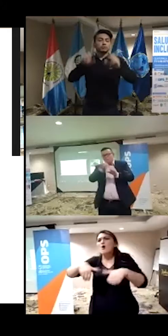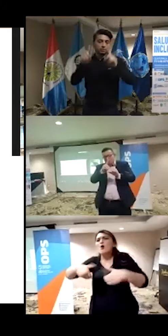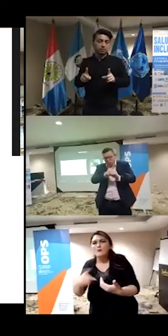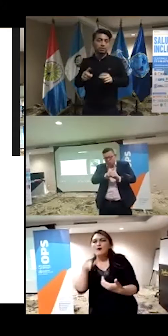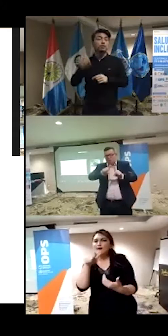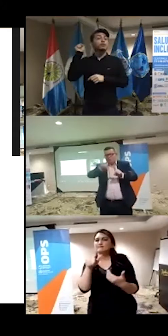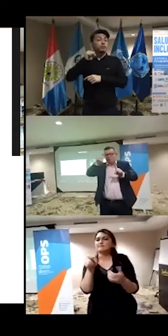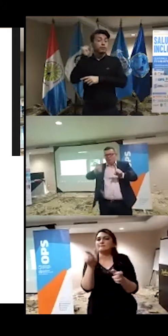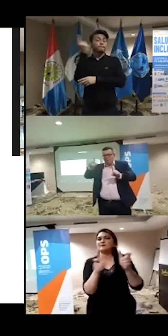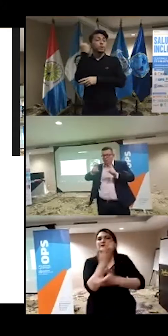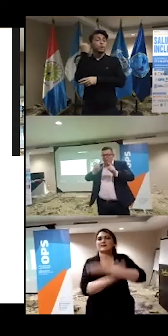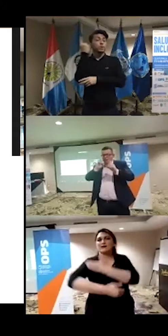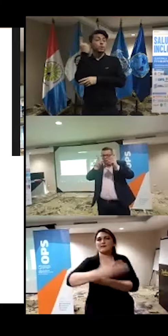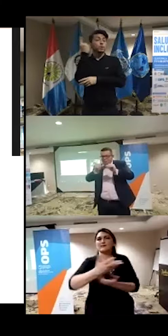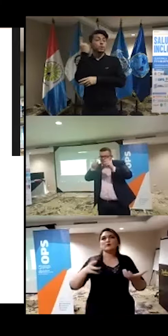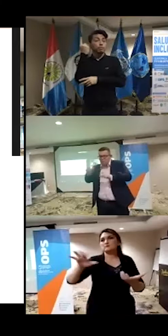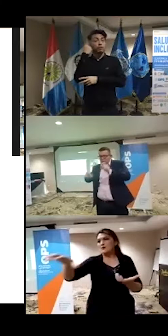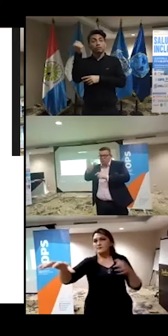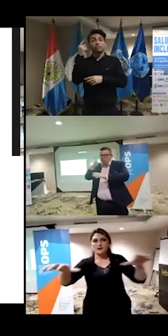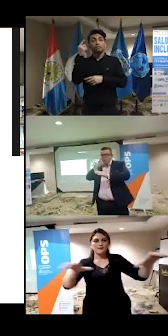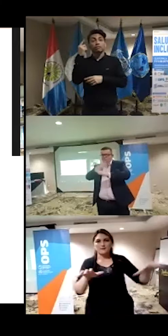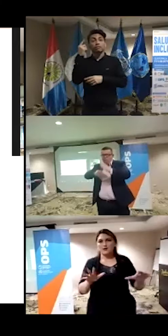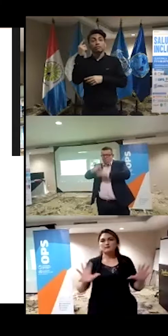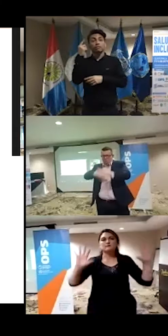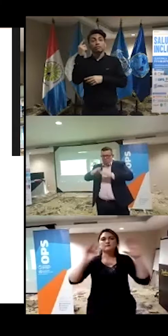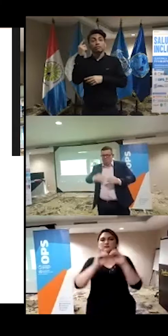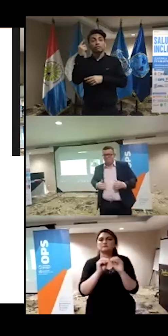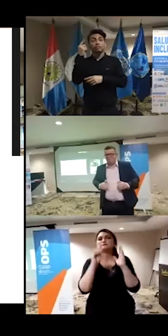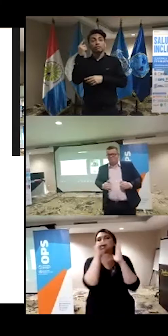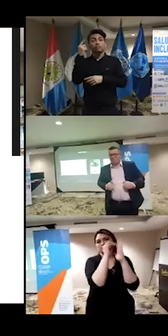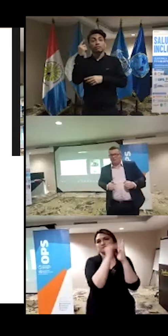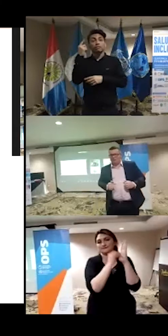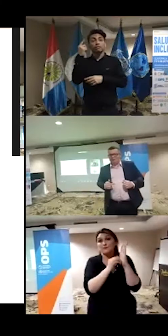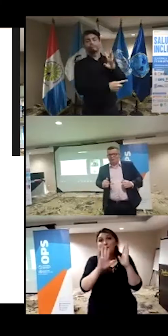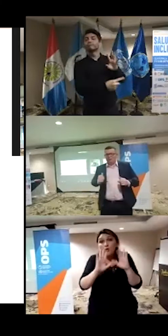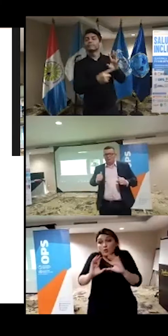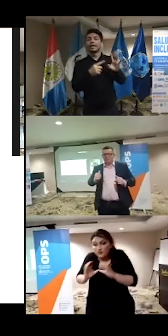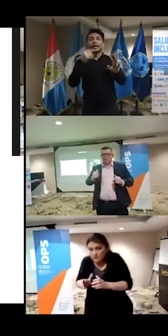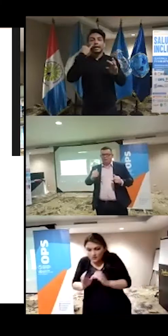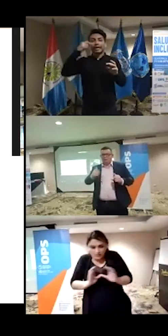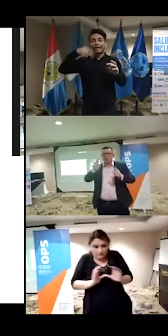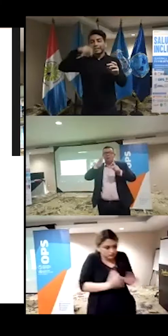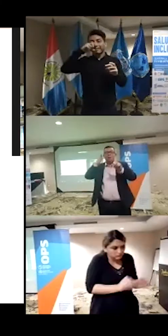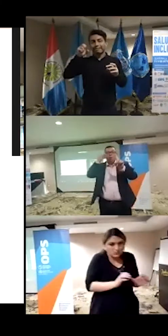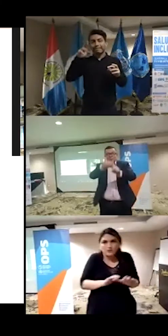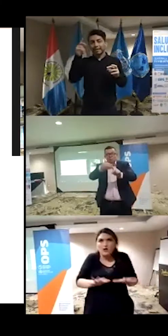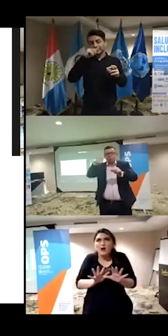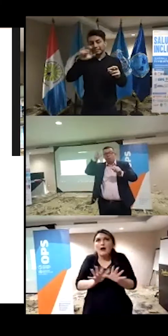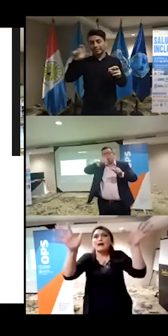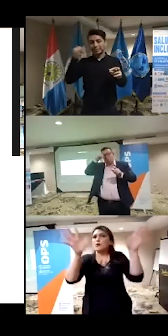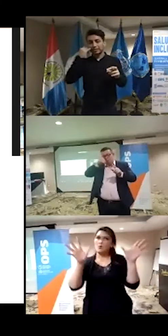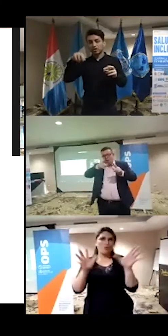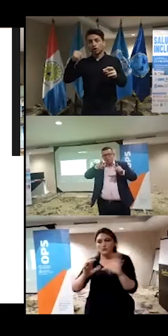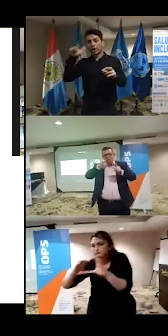importante entender que este enfoque debe tener, por supuesto, una característica interseccional. Es decir, debemos generar datos